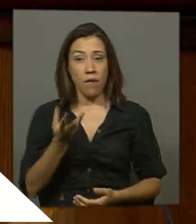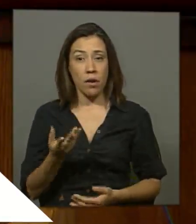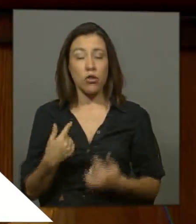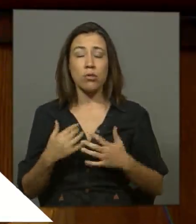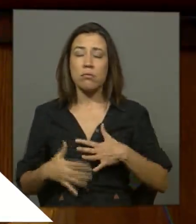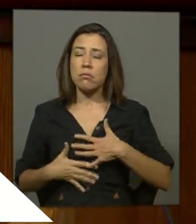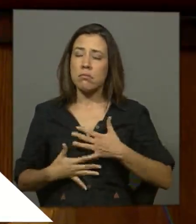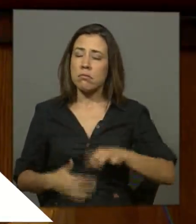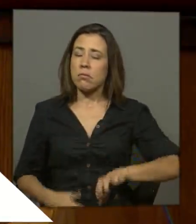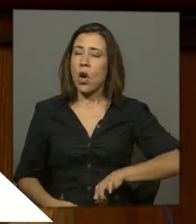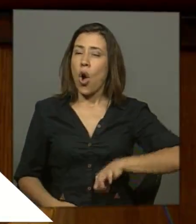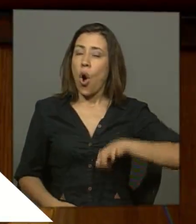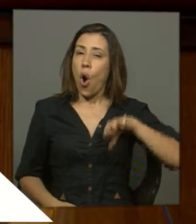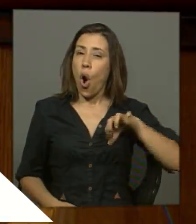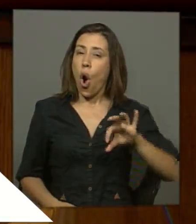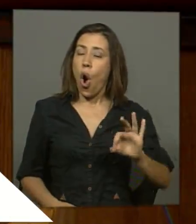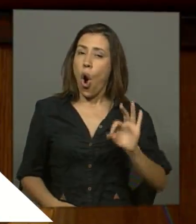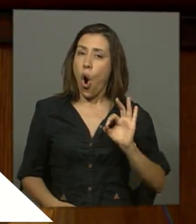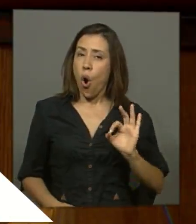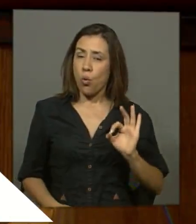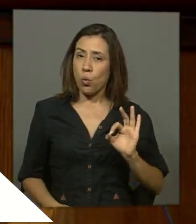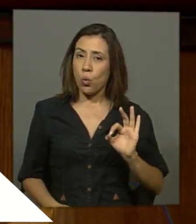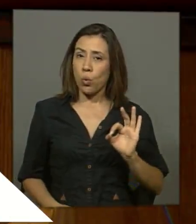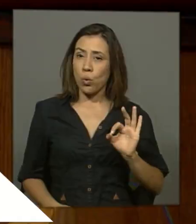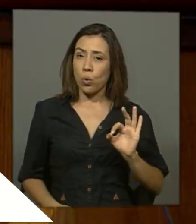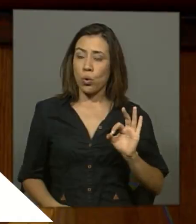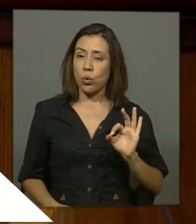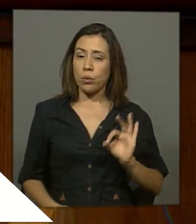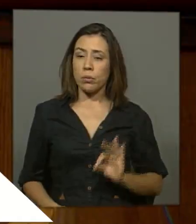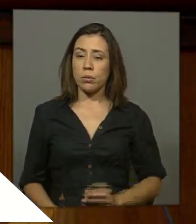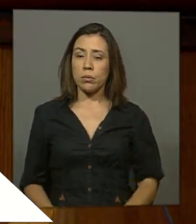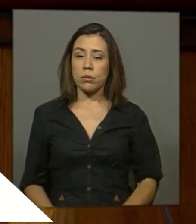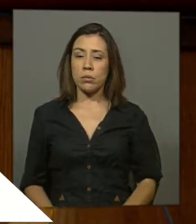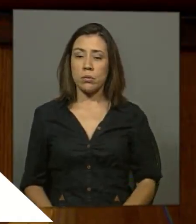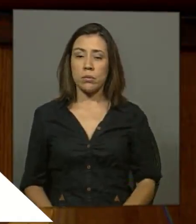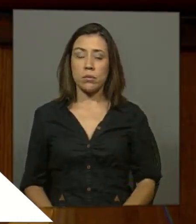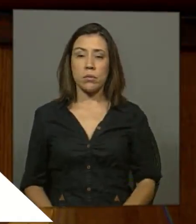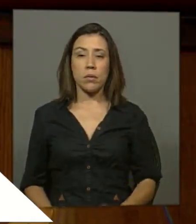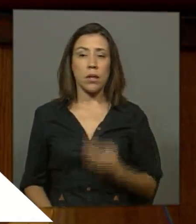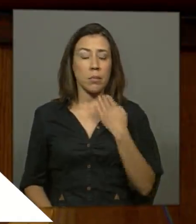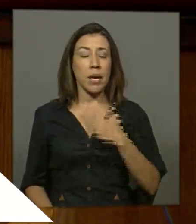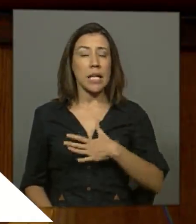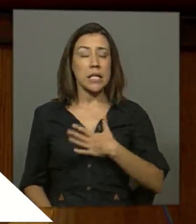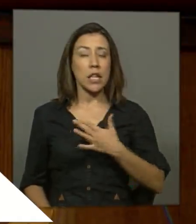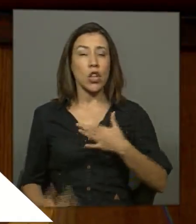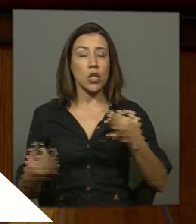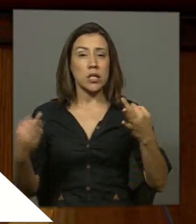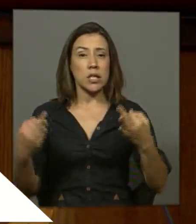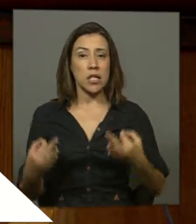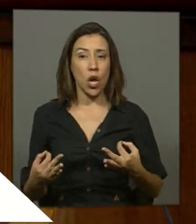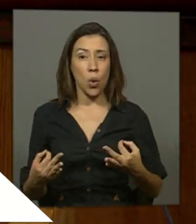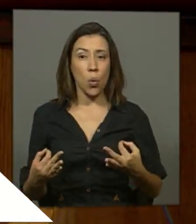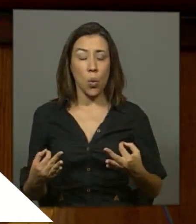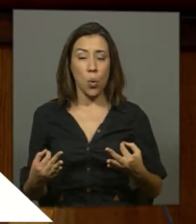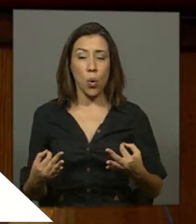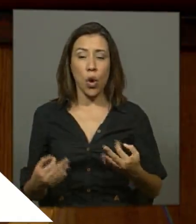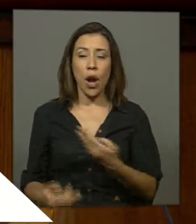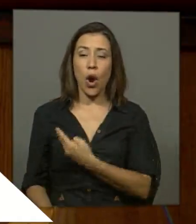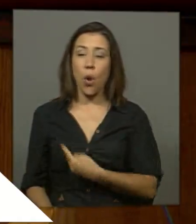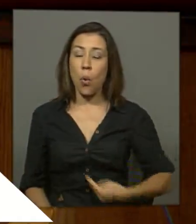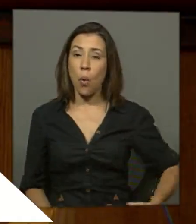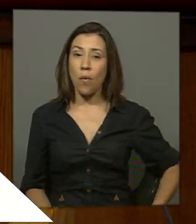llena de orgullo me llena de orgullo Porque además me siento seguro de que este